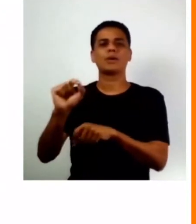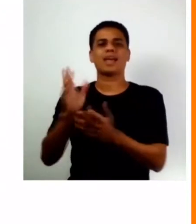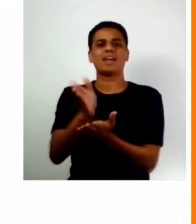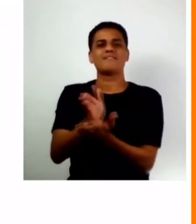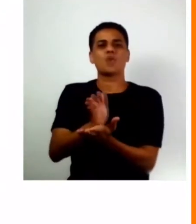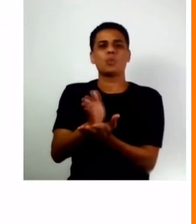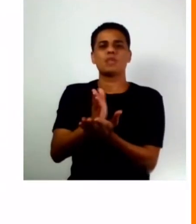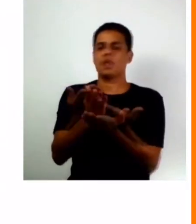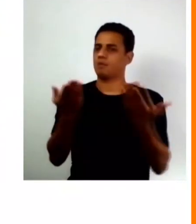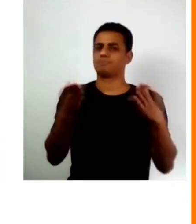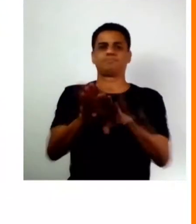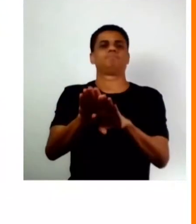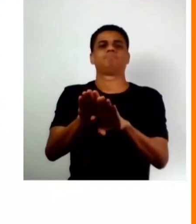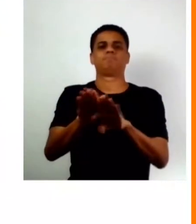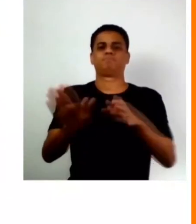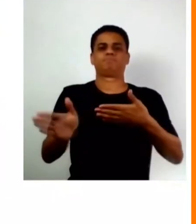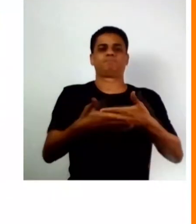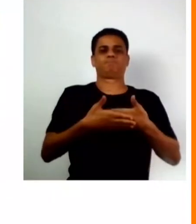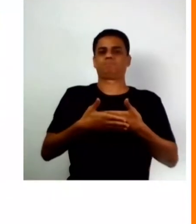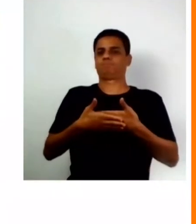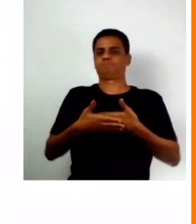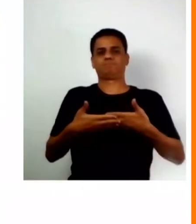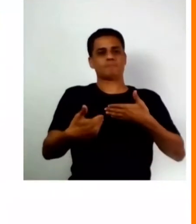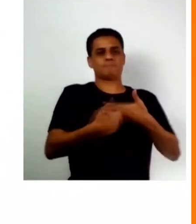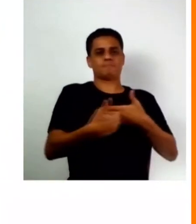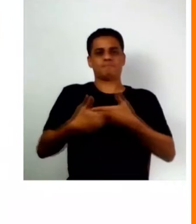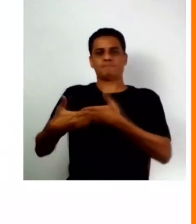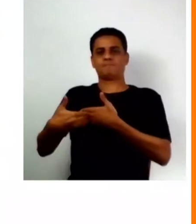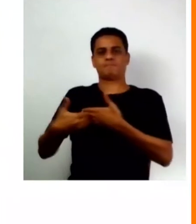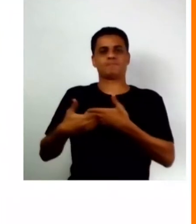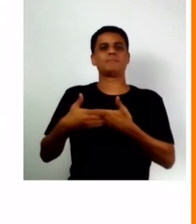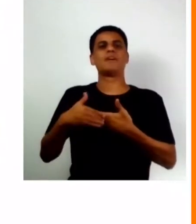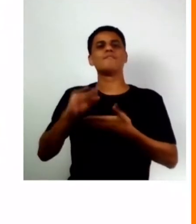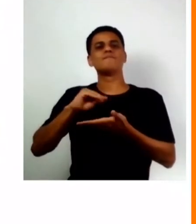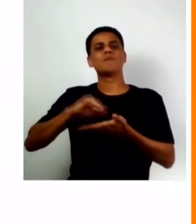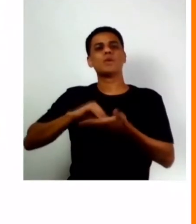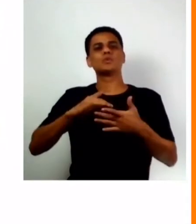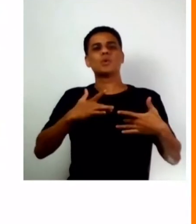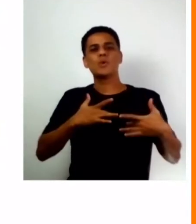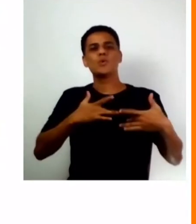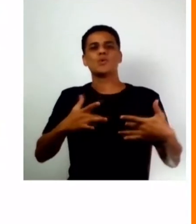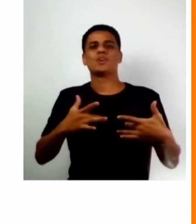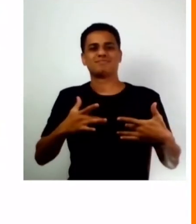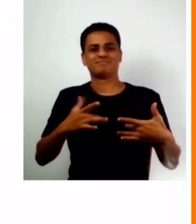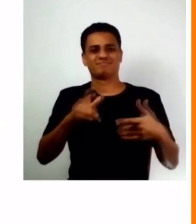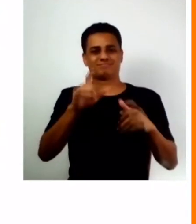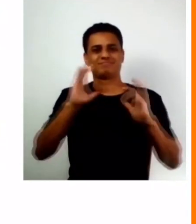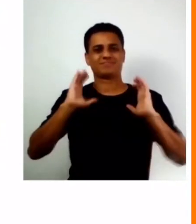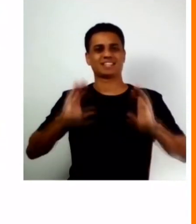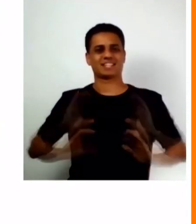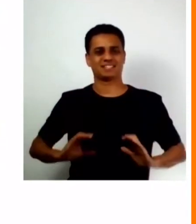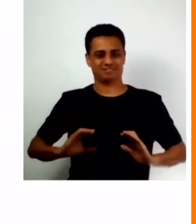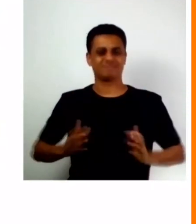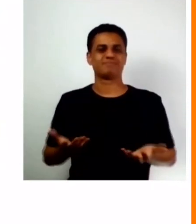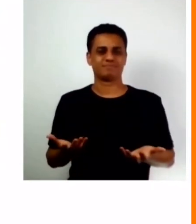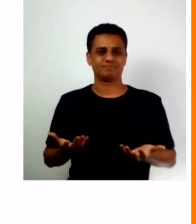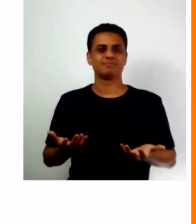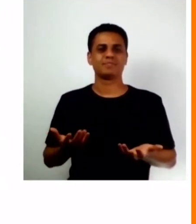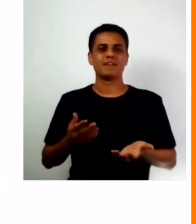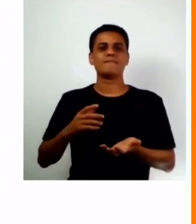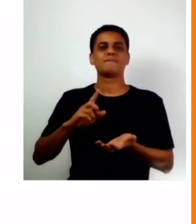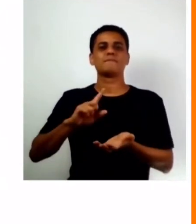olvidarse do que é a solidariedade e os compromisos internacional, como estamos vendo. Mas, cooperación internacional